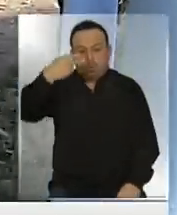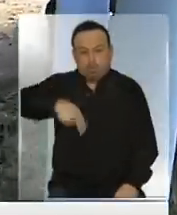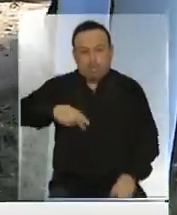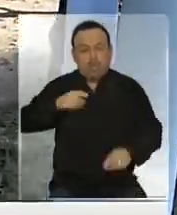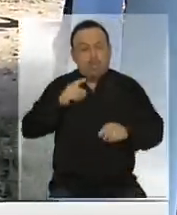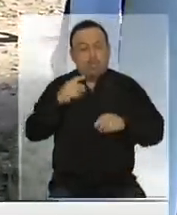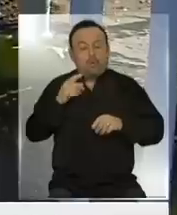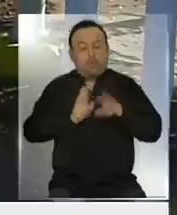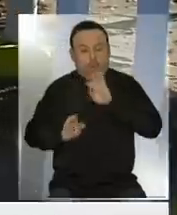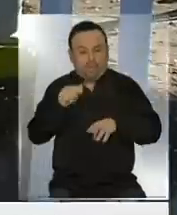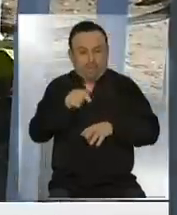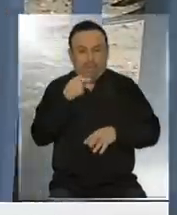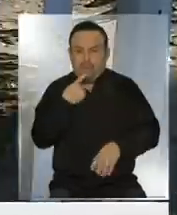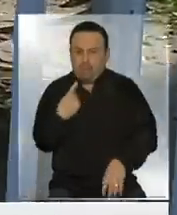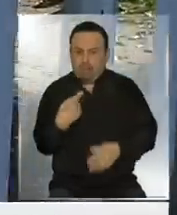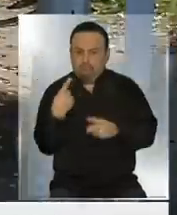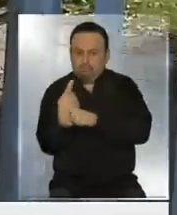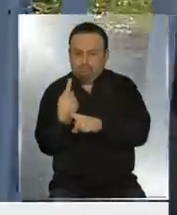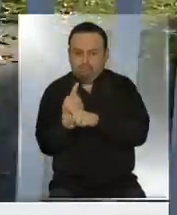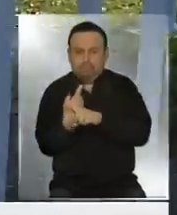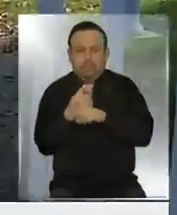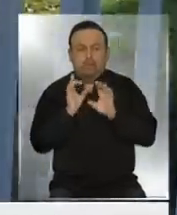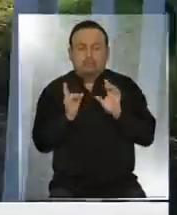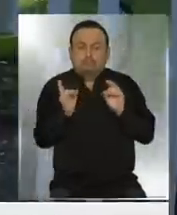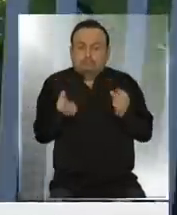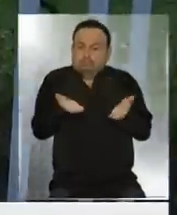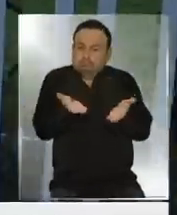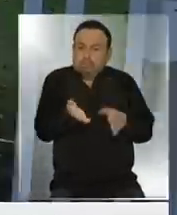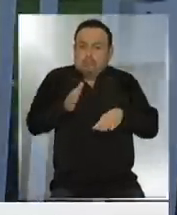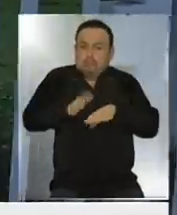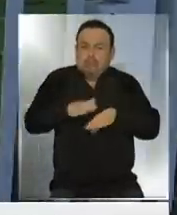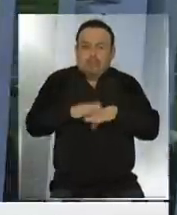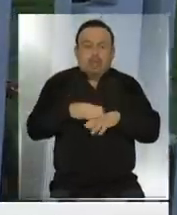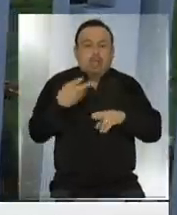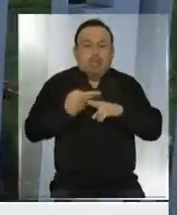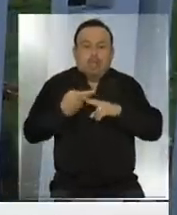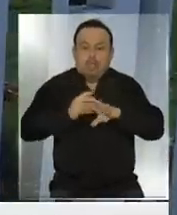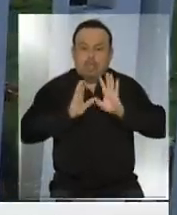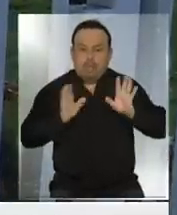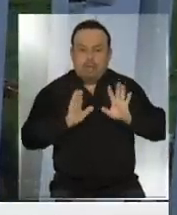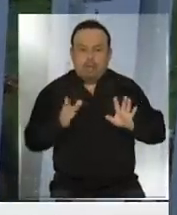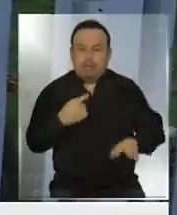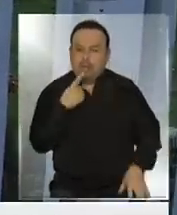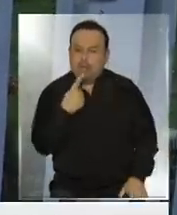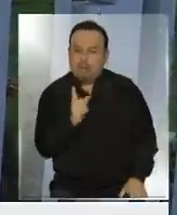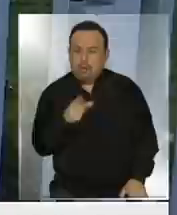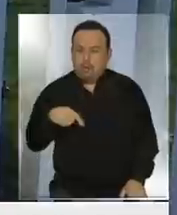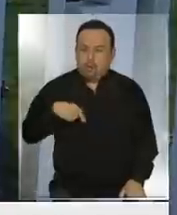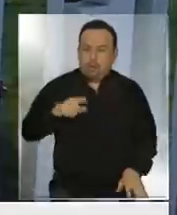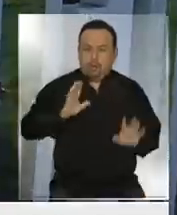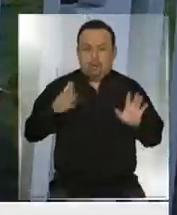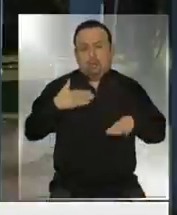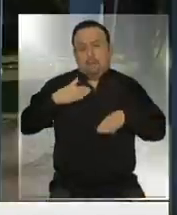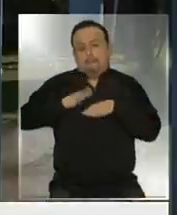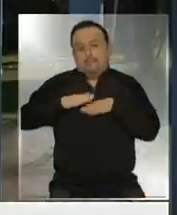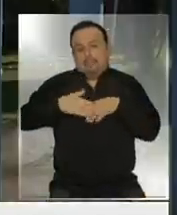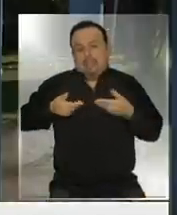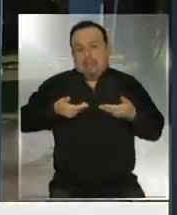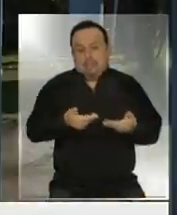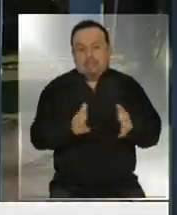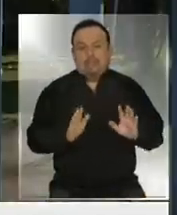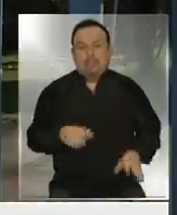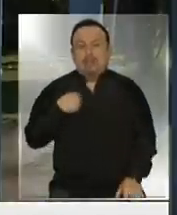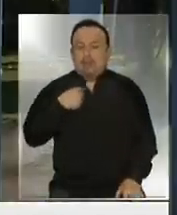cuidador que también señala que había prestado nada más este centro evento y no lo había arrendado tratando de sacarse hay un poco de la culpa de esta situación